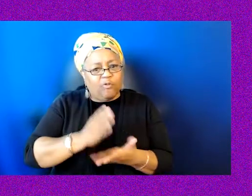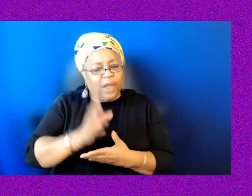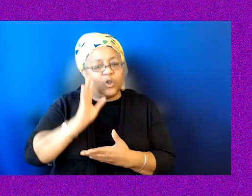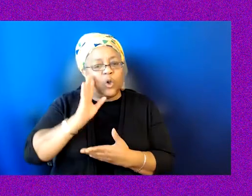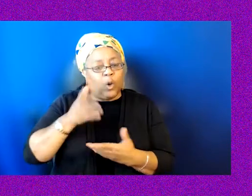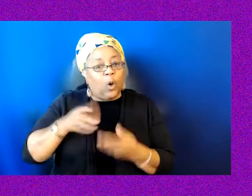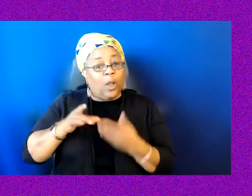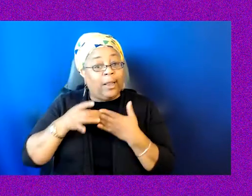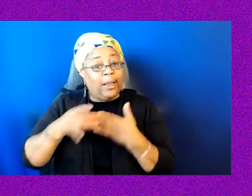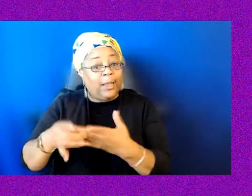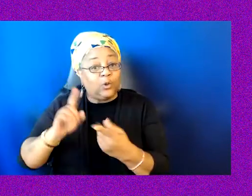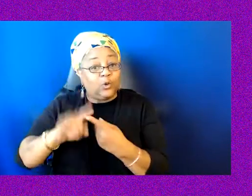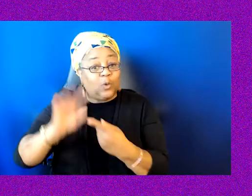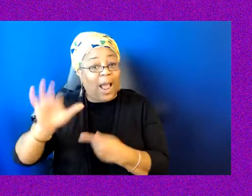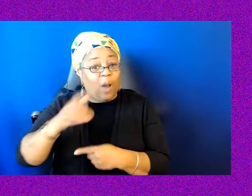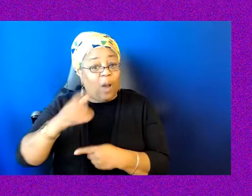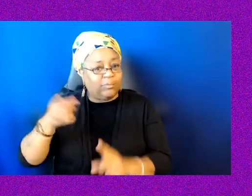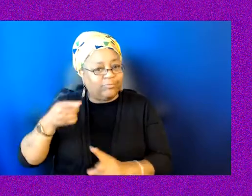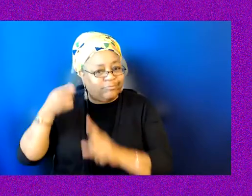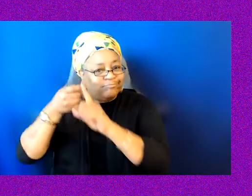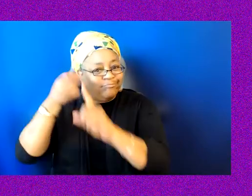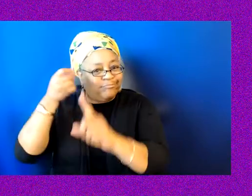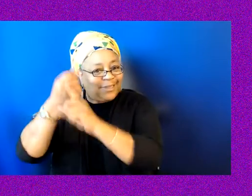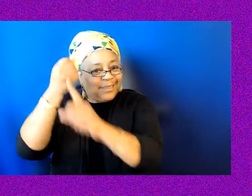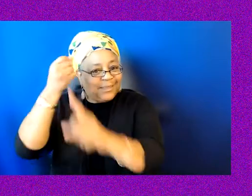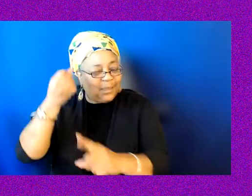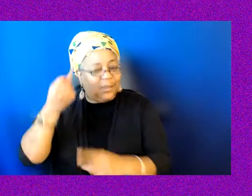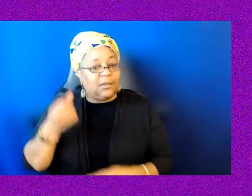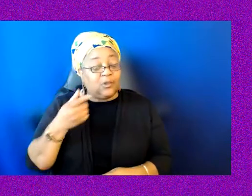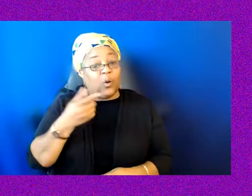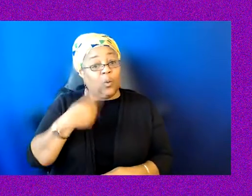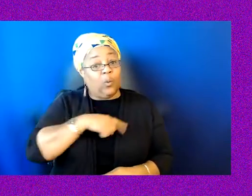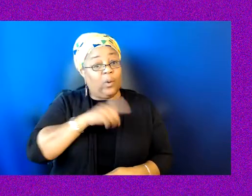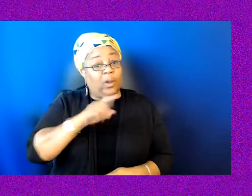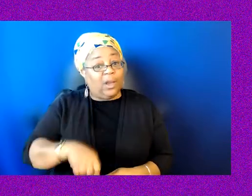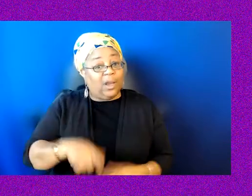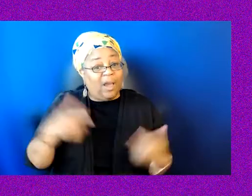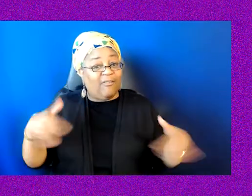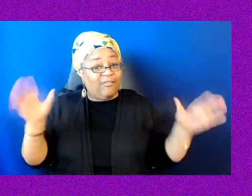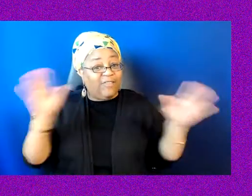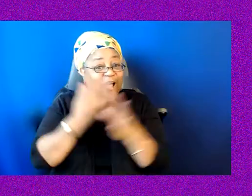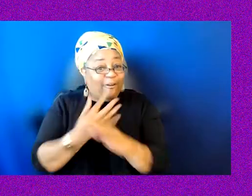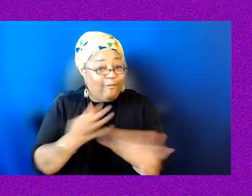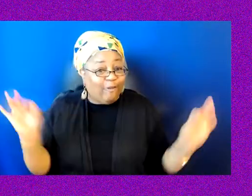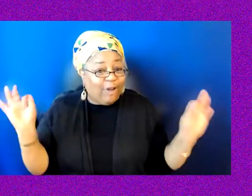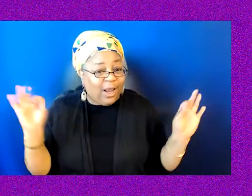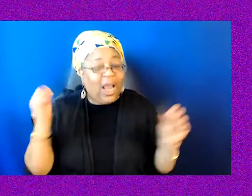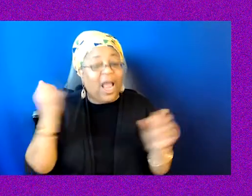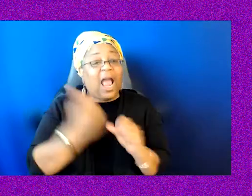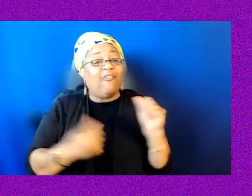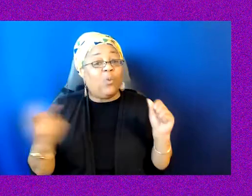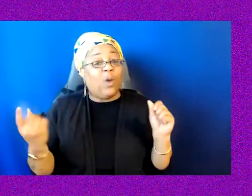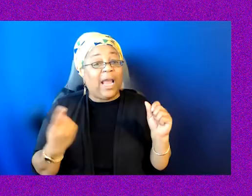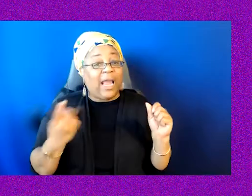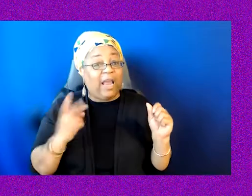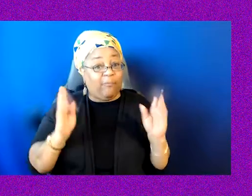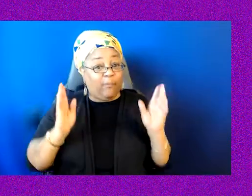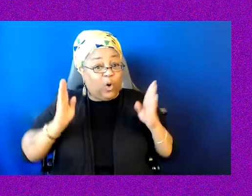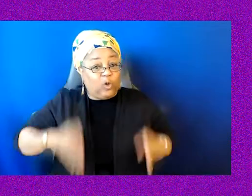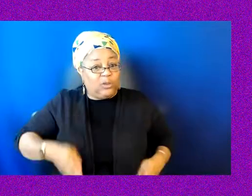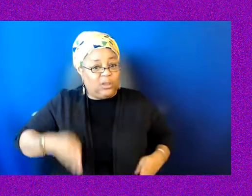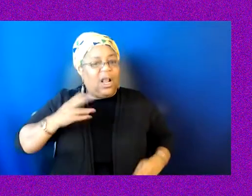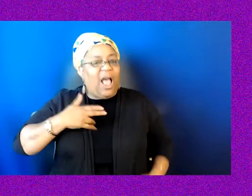estamos involucrándonos en el destino. Para las personas que quienes están aquí en persona, va a haber una